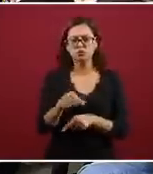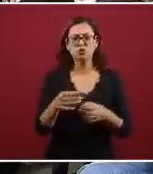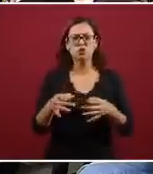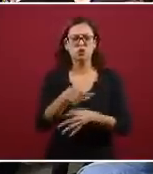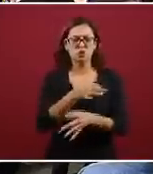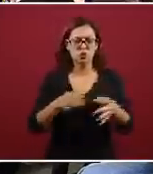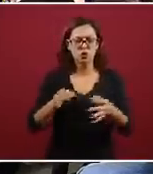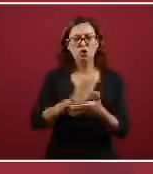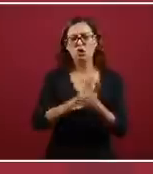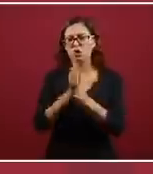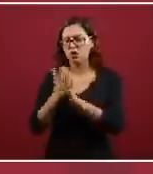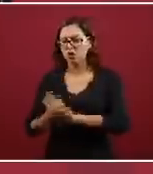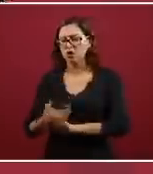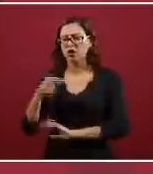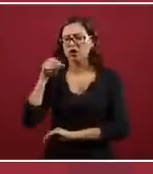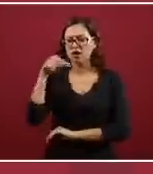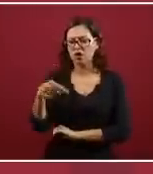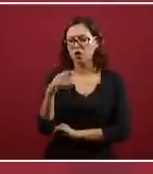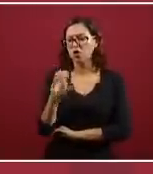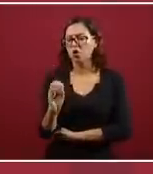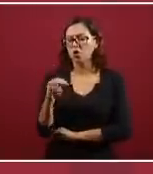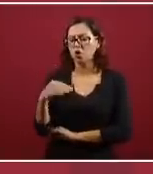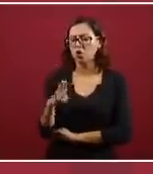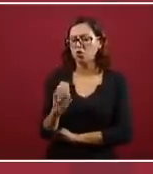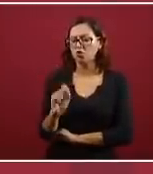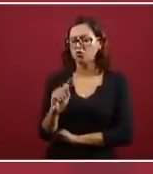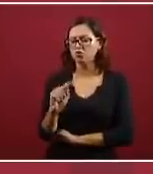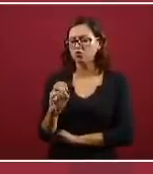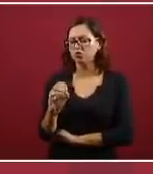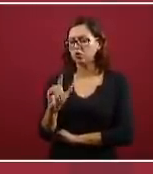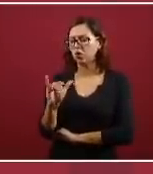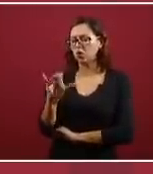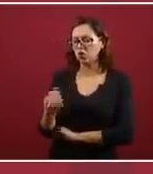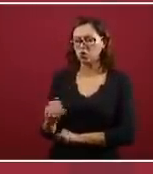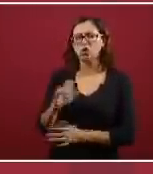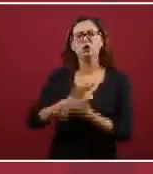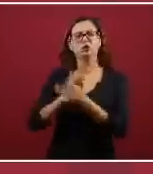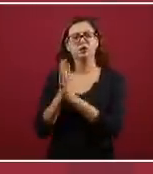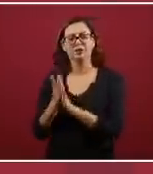combustóleo, tiene gas LP. Y